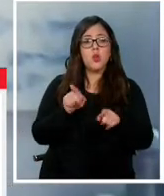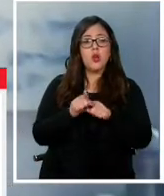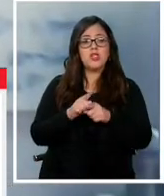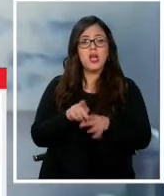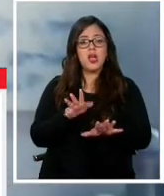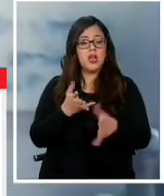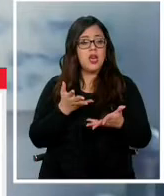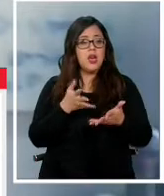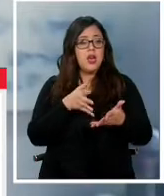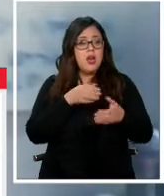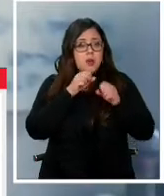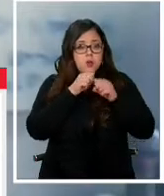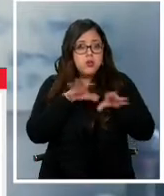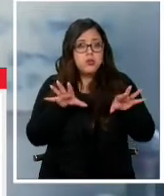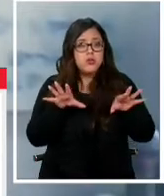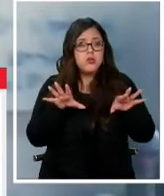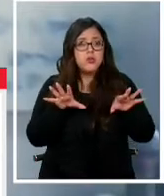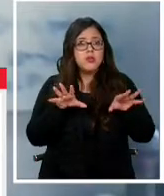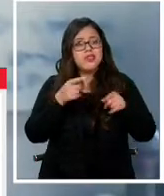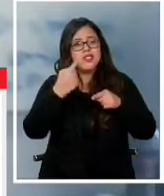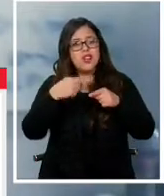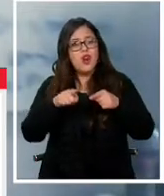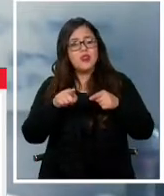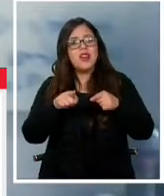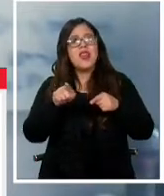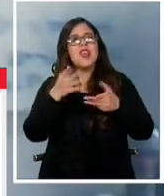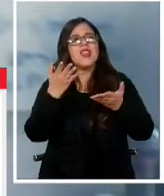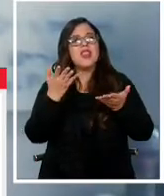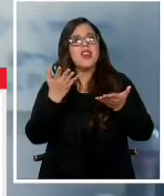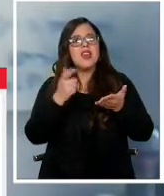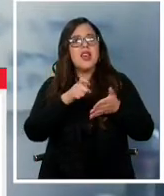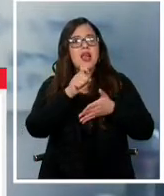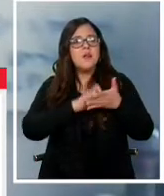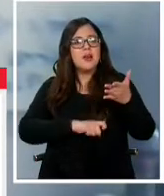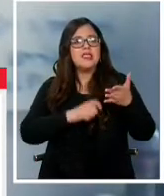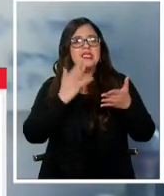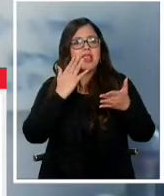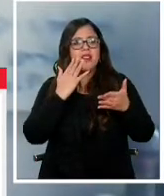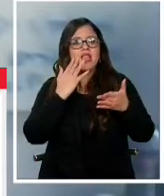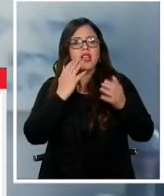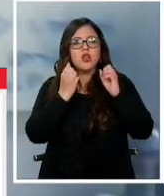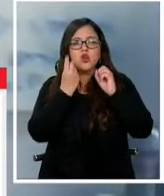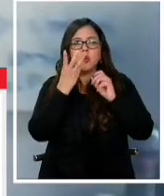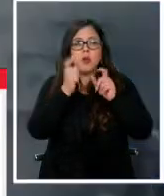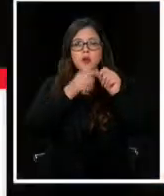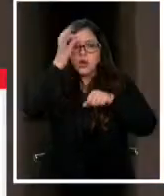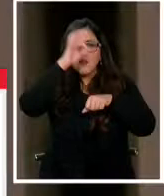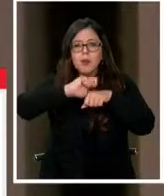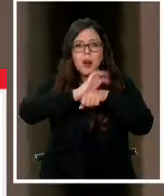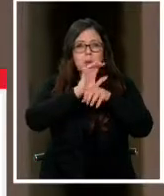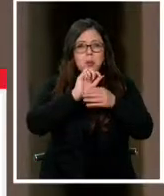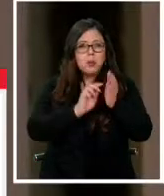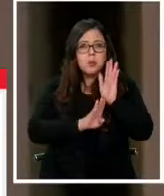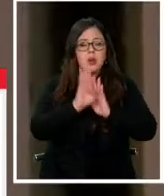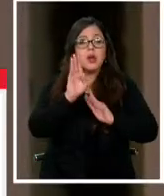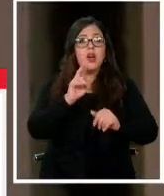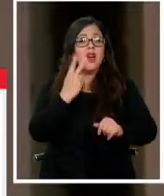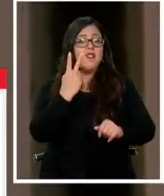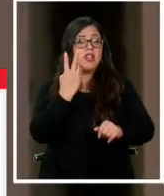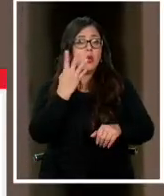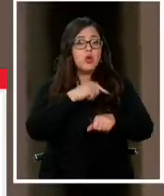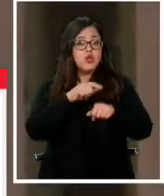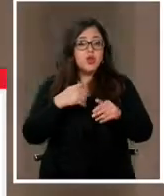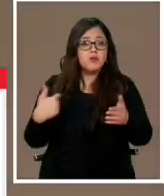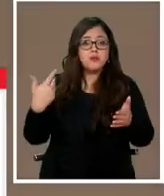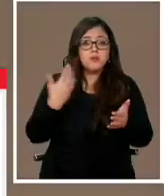dominante esta subvariante desde el mes de abril, que hemos notado un aumento en los casos, un aumento en los contagios. Durante las últimas 24 horas